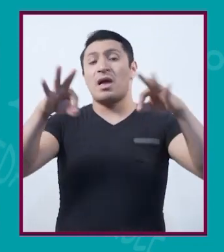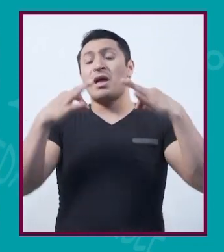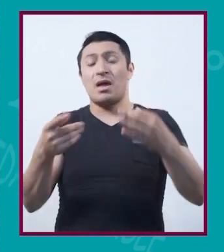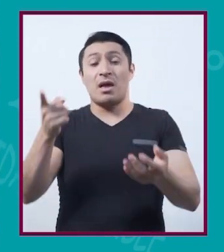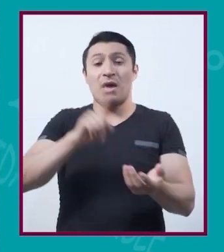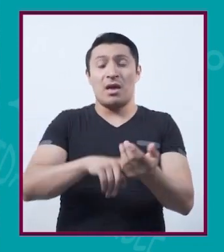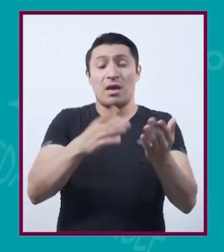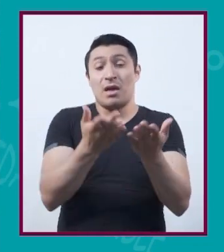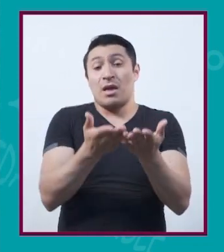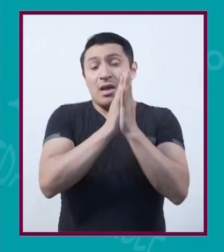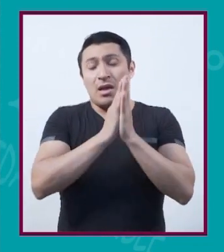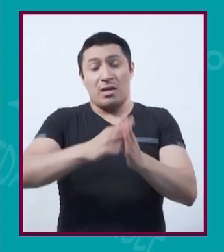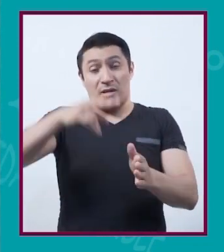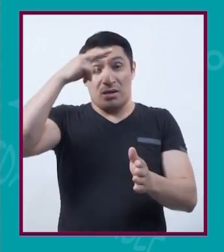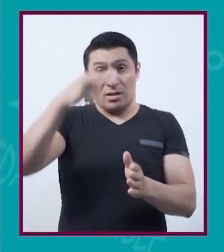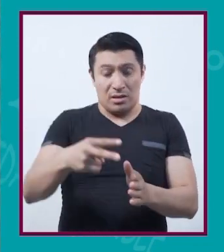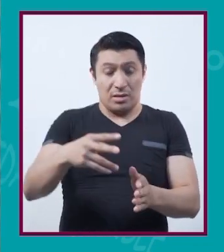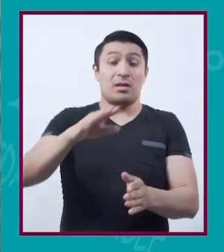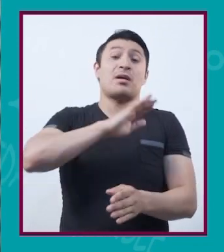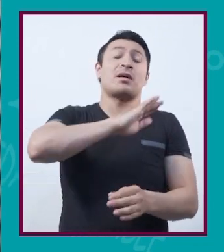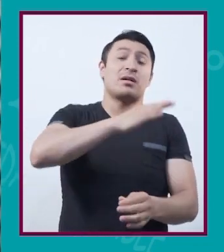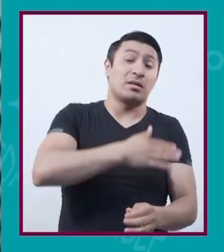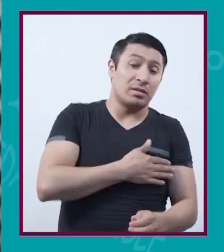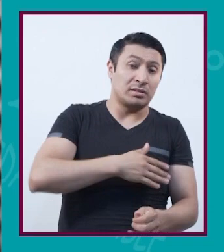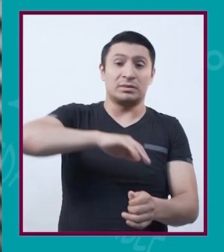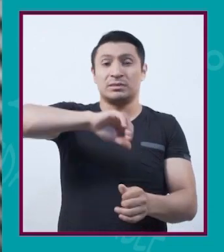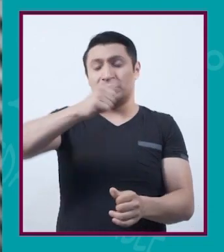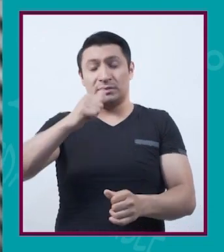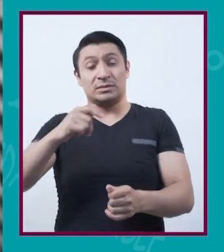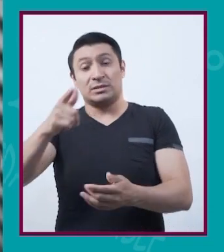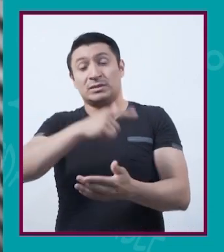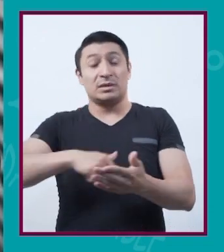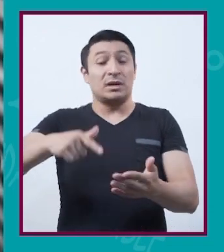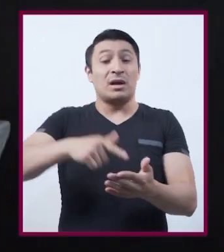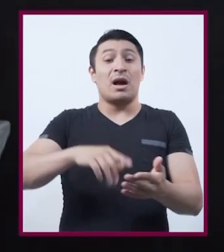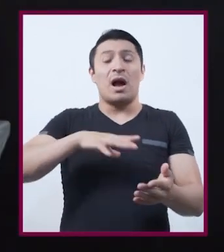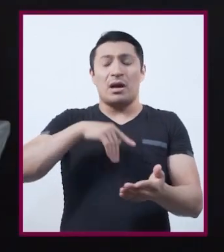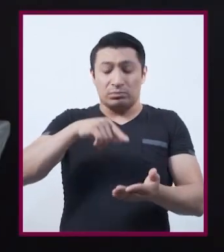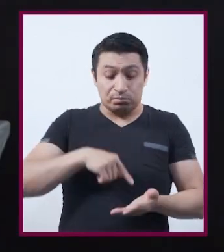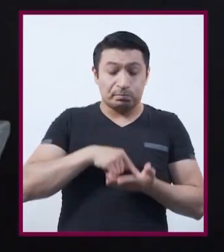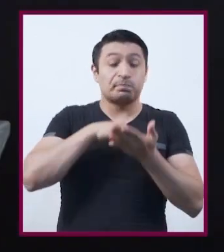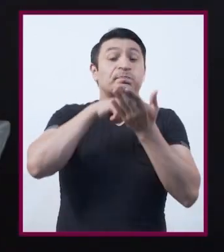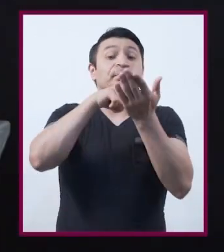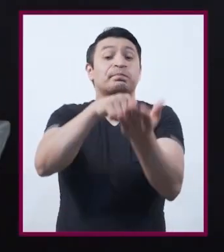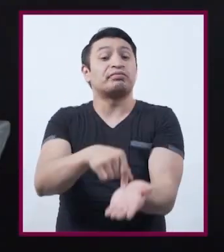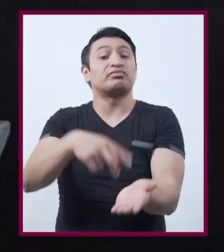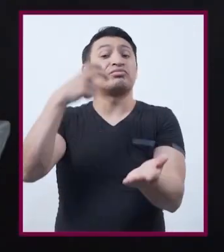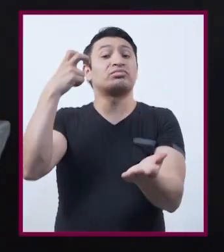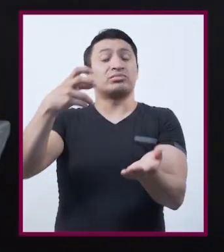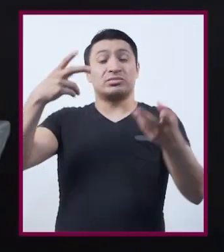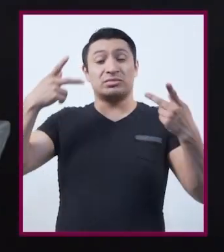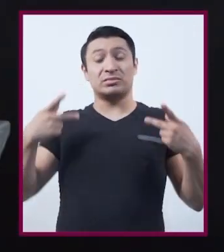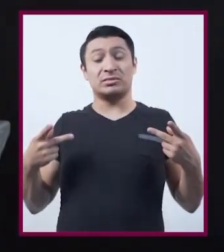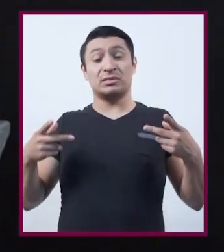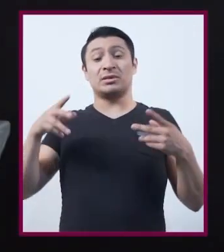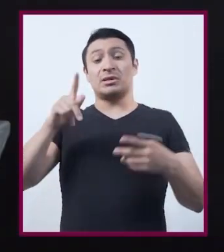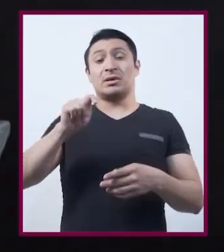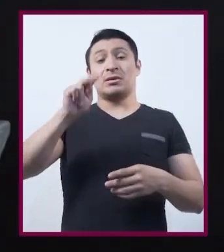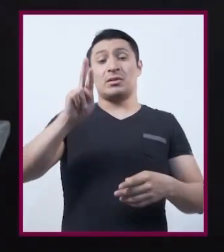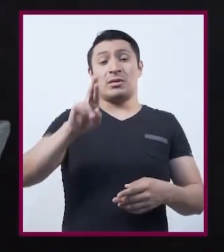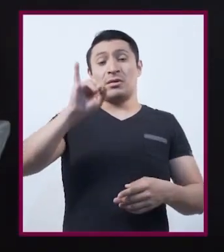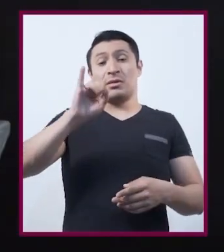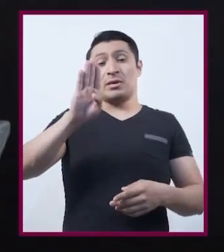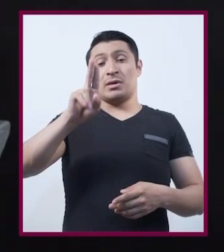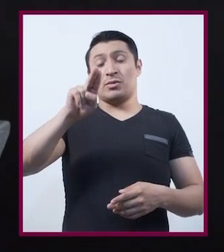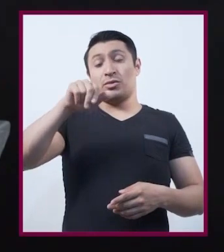entre otras cosas, le servían a los pueblos para defender sus recursos. Luego de la independencia de los países latinoamericanos